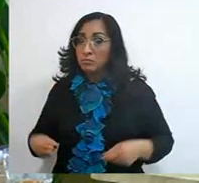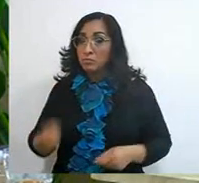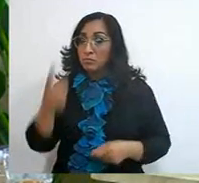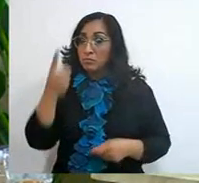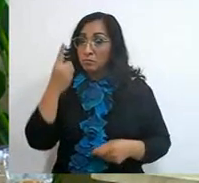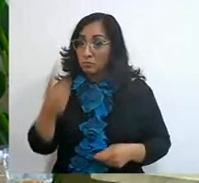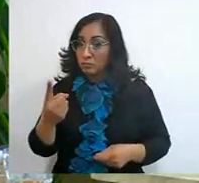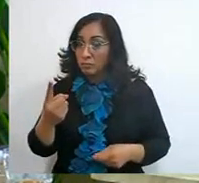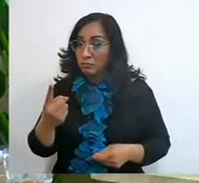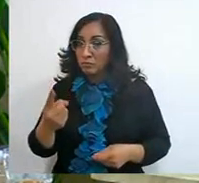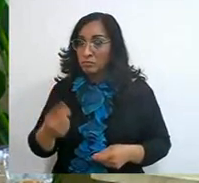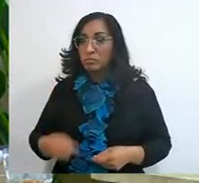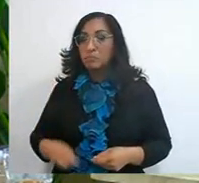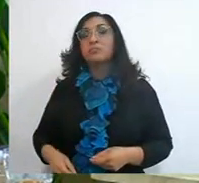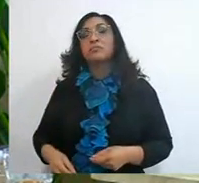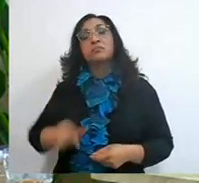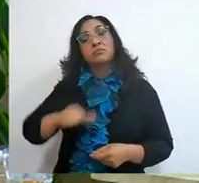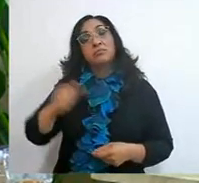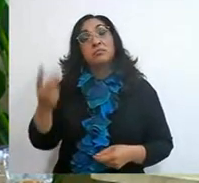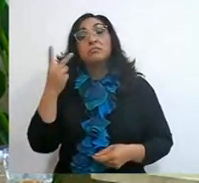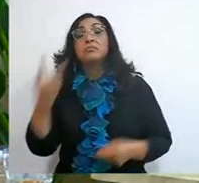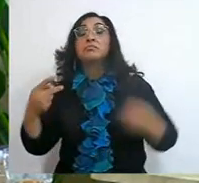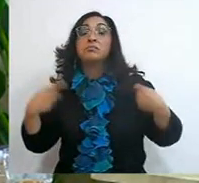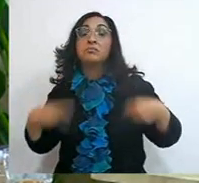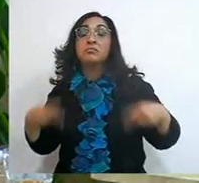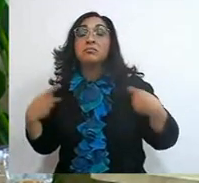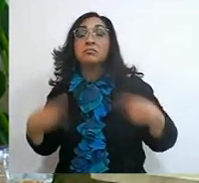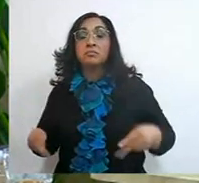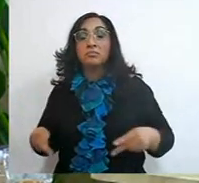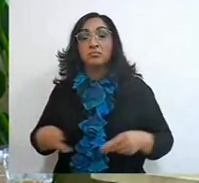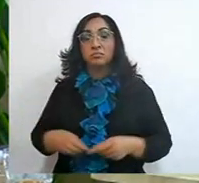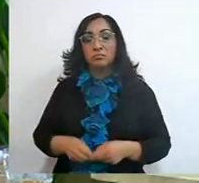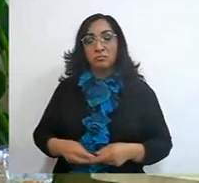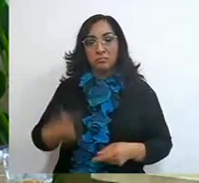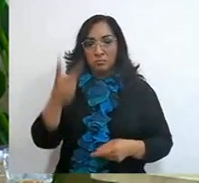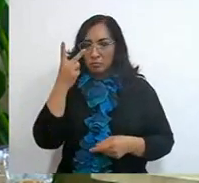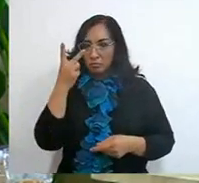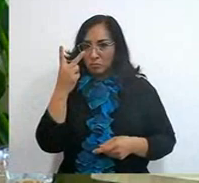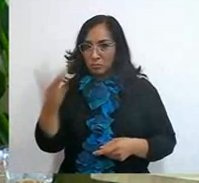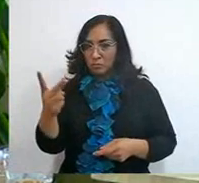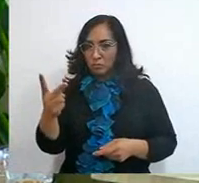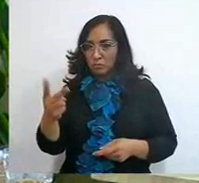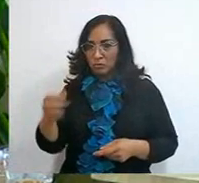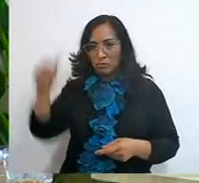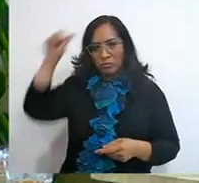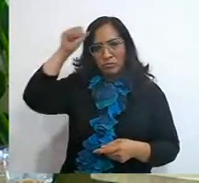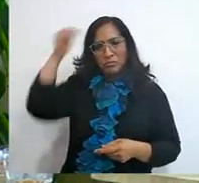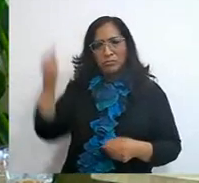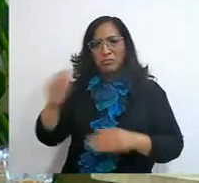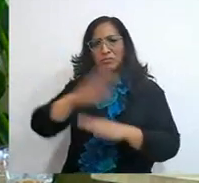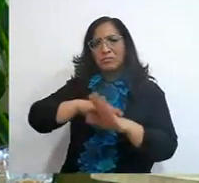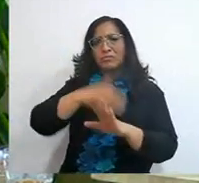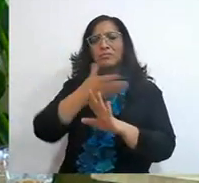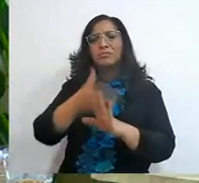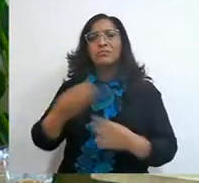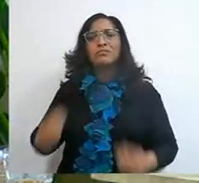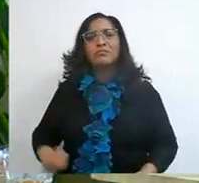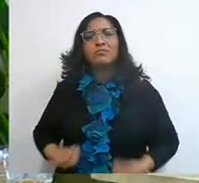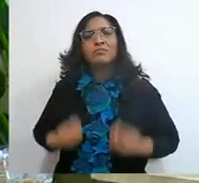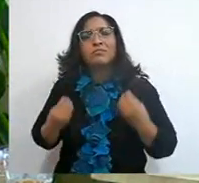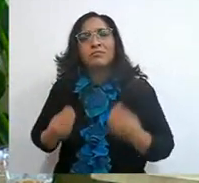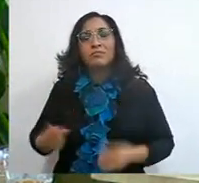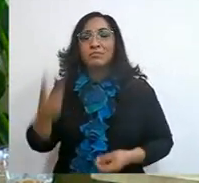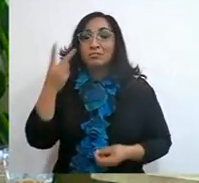un hombre y dos personas. Y dos han pecado contra sus vidas,